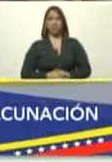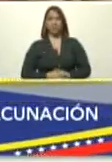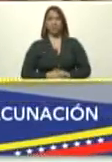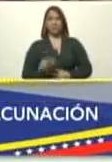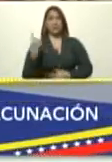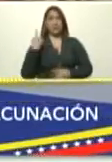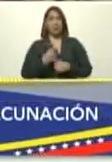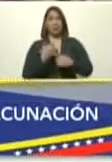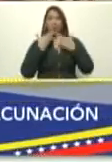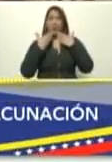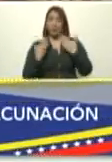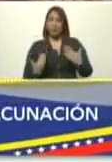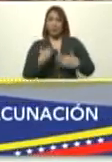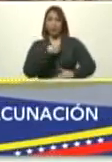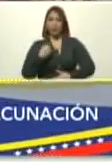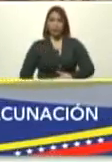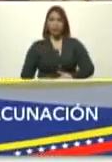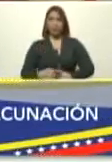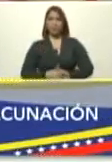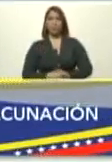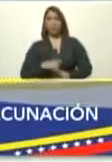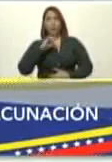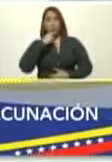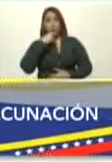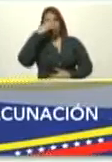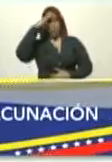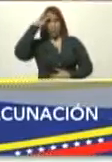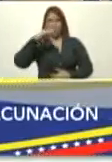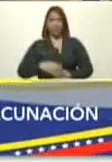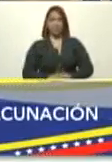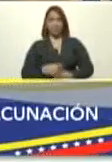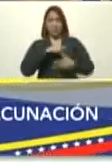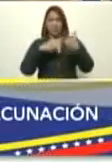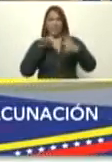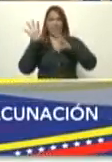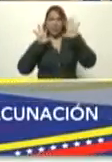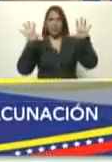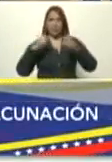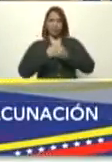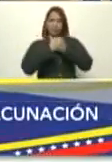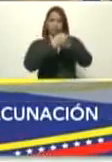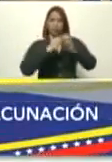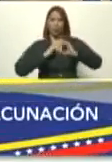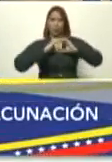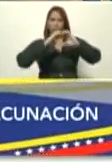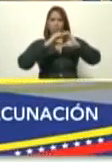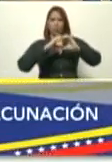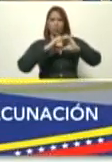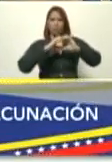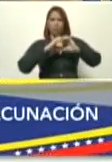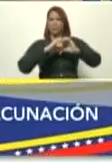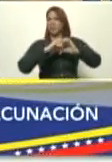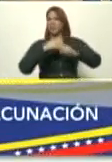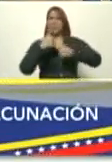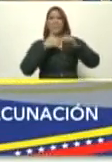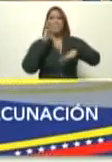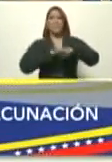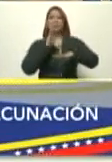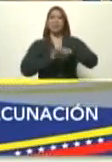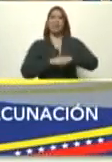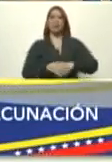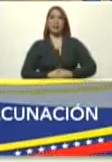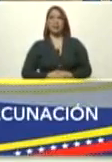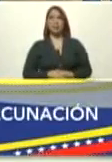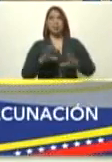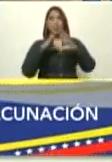Tenemos que agradecer a China, a Rusia y a Cuba, desde el corazón. ¿Qué sería de este mundo si no